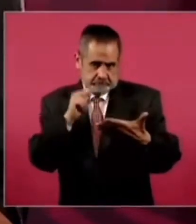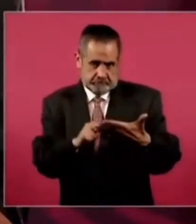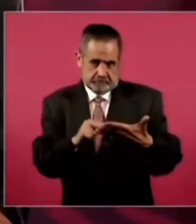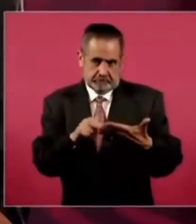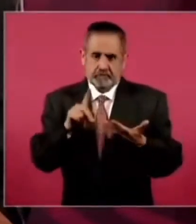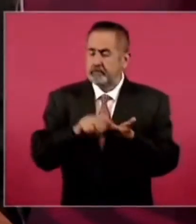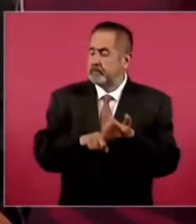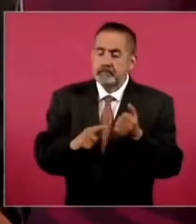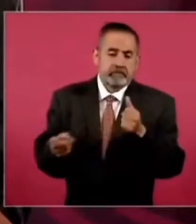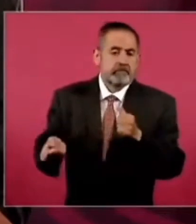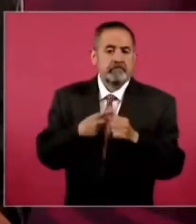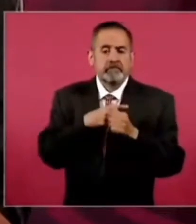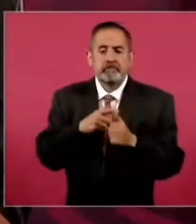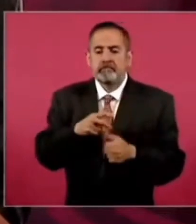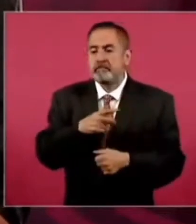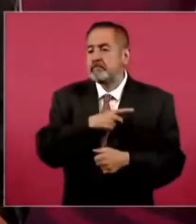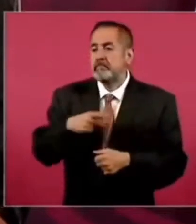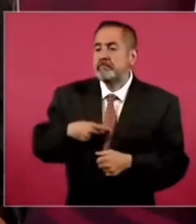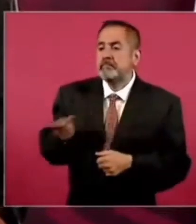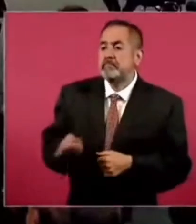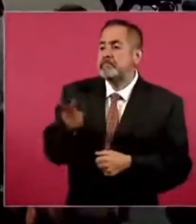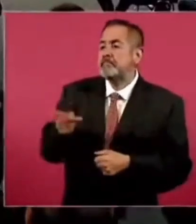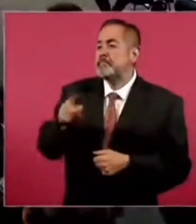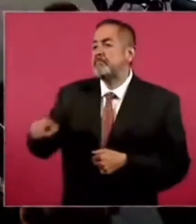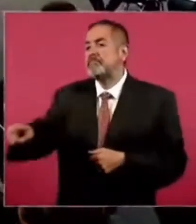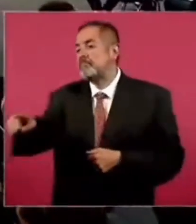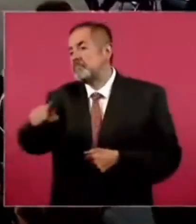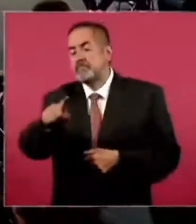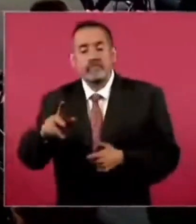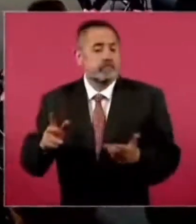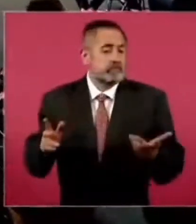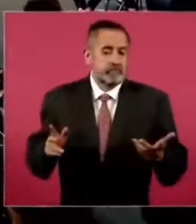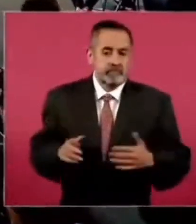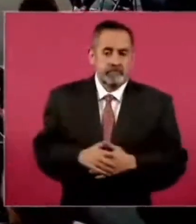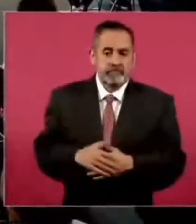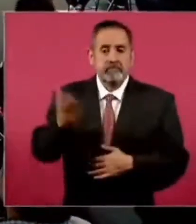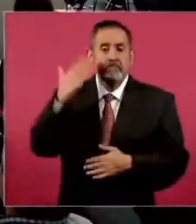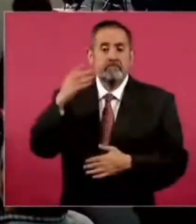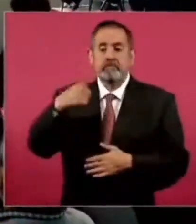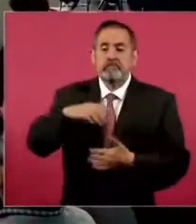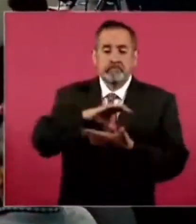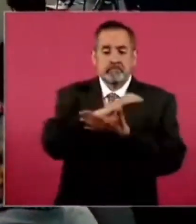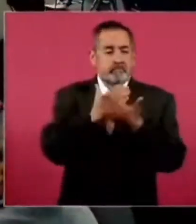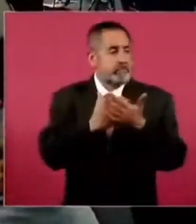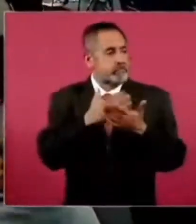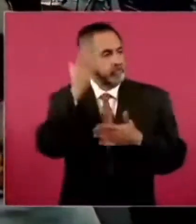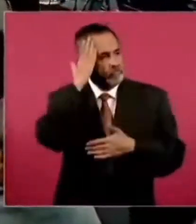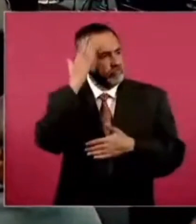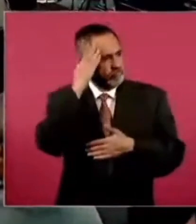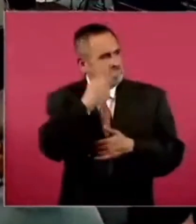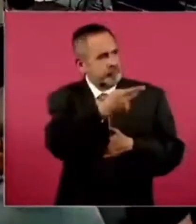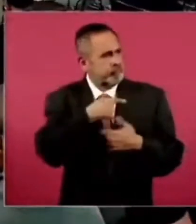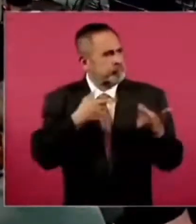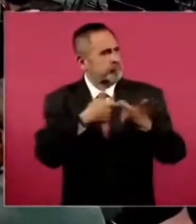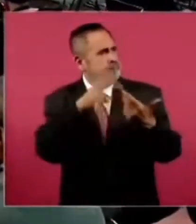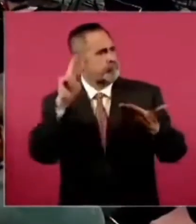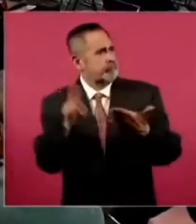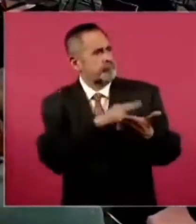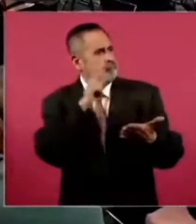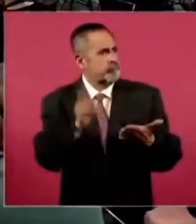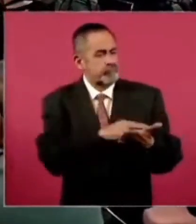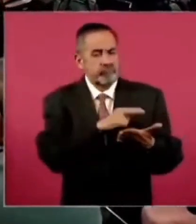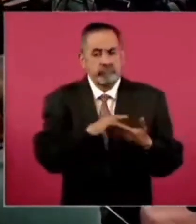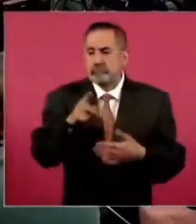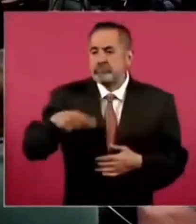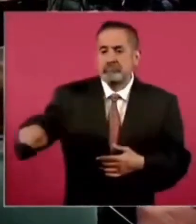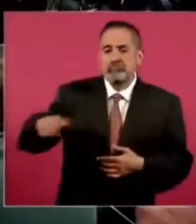se tiene que consultar a los trabajadores. Antes firmaban los contratos los líderes, los trabajadores